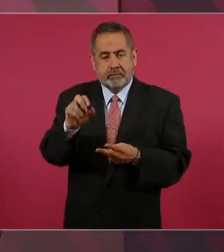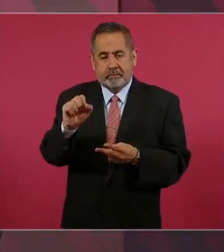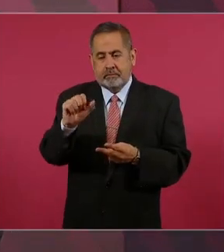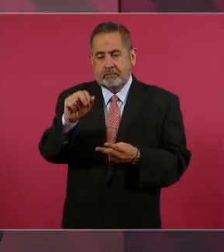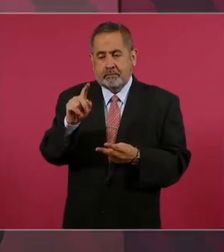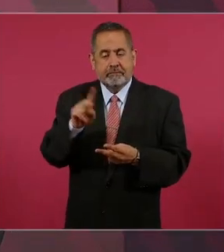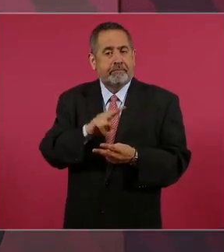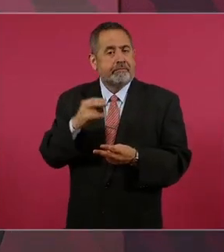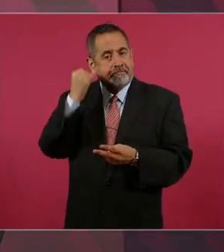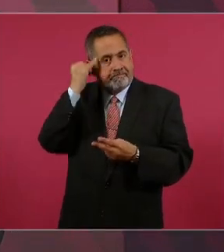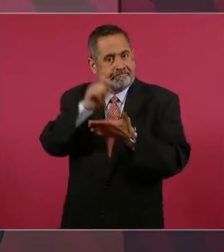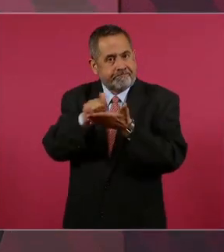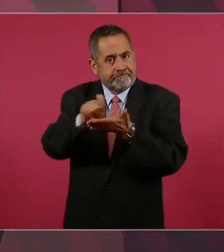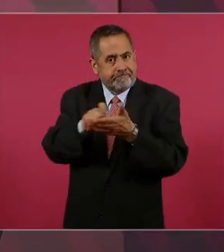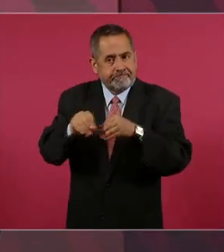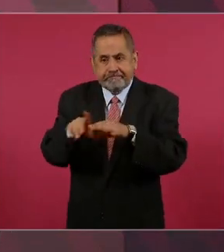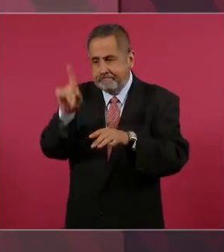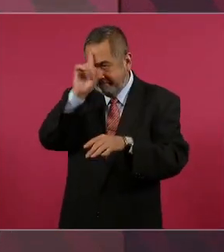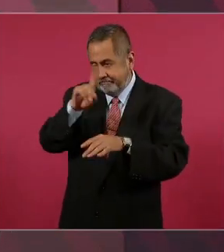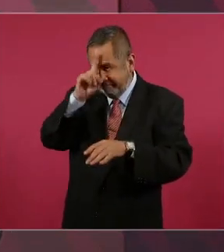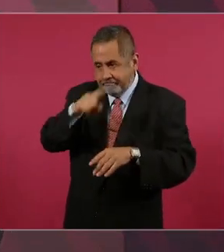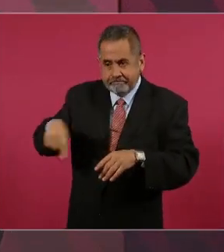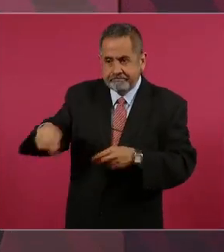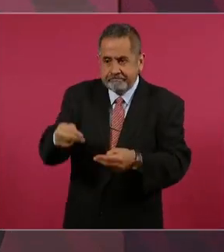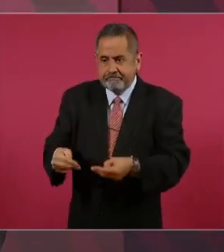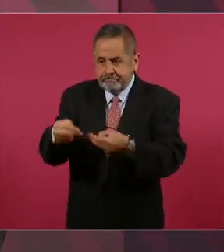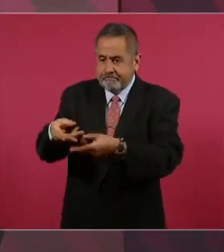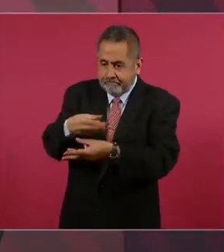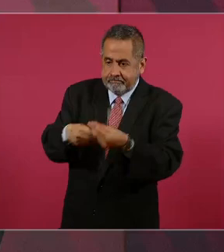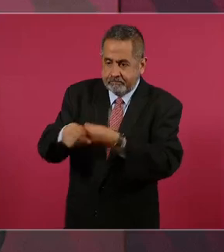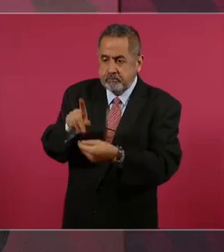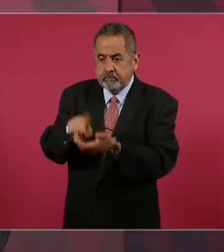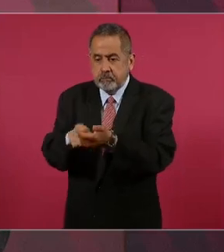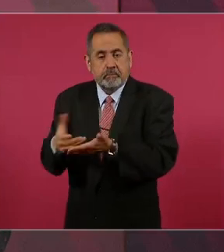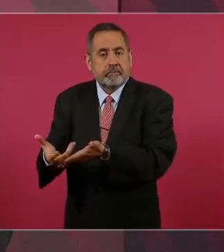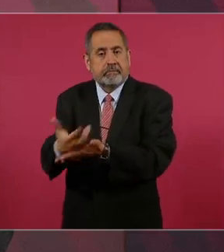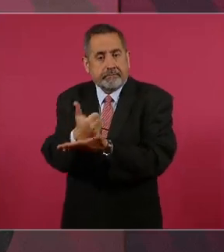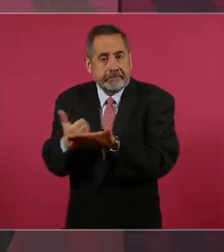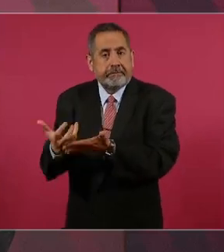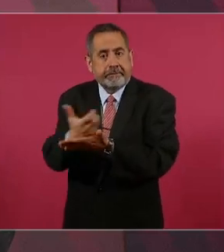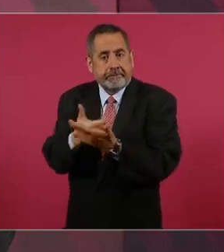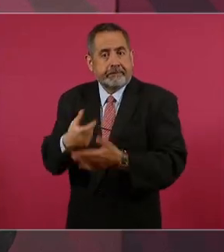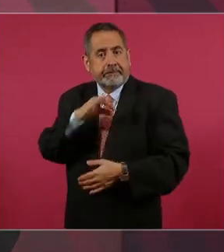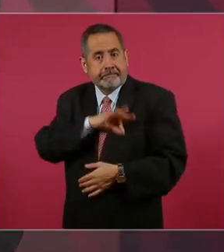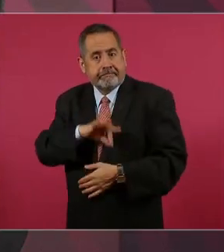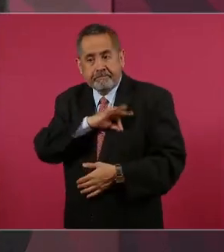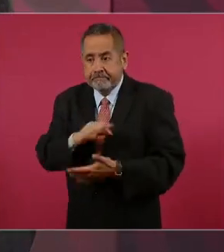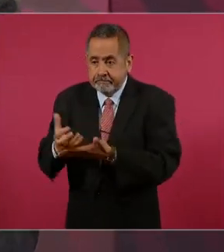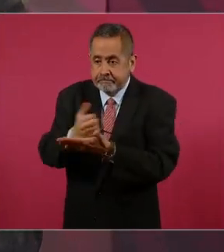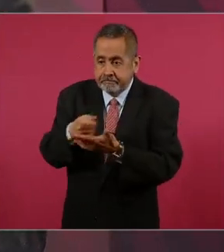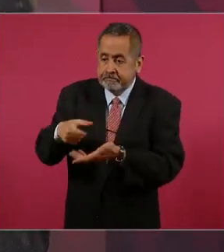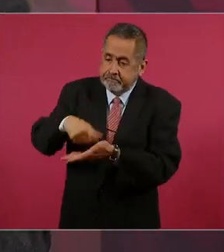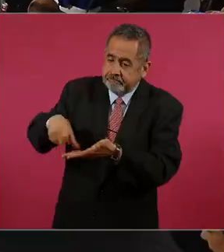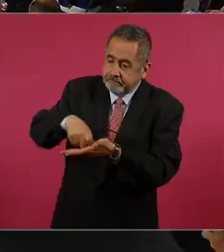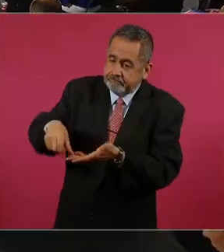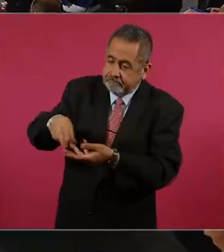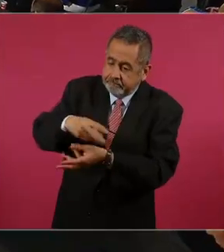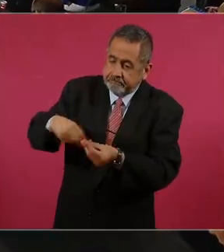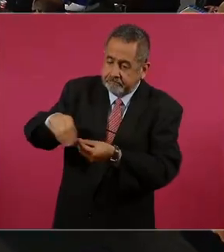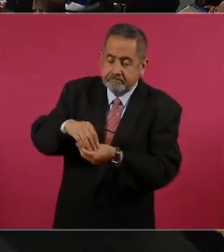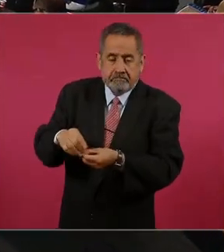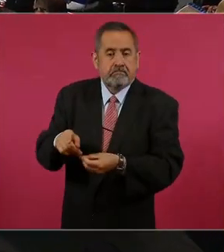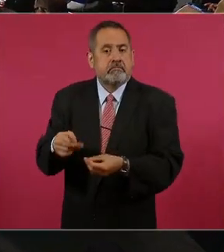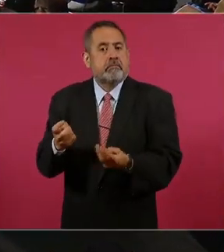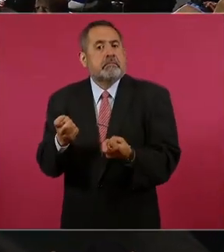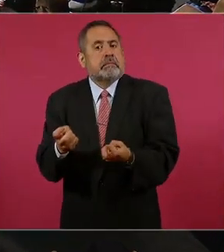haciendo nosotros, que la gente tenga ingresos para consumir no sólo lo básico,